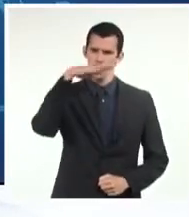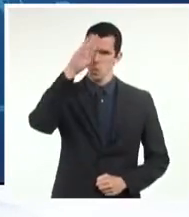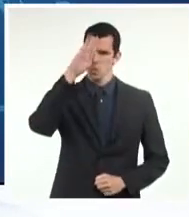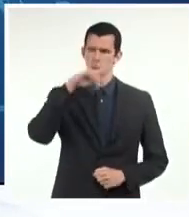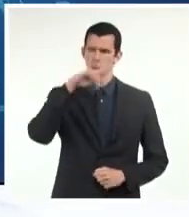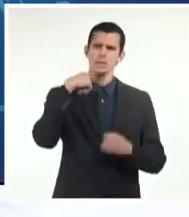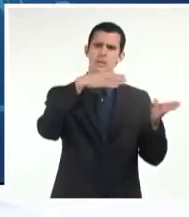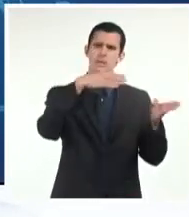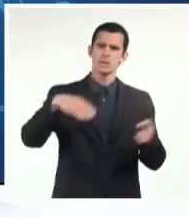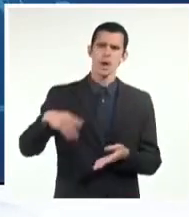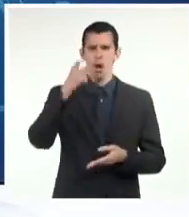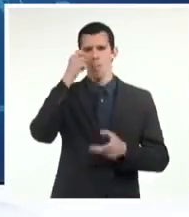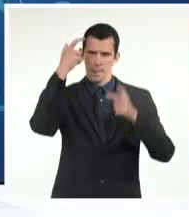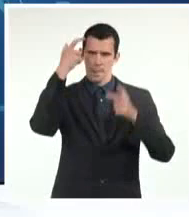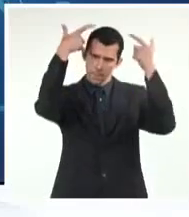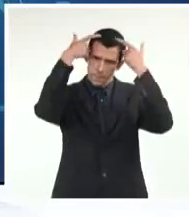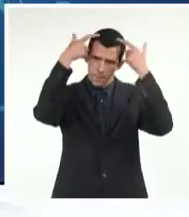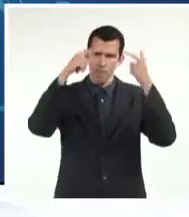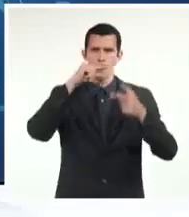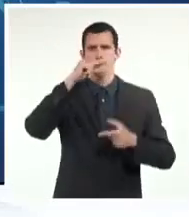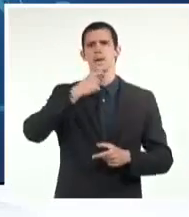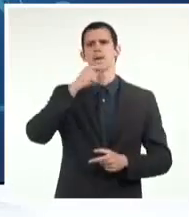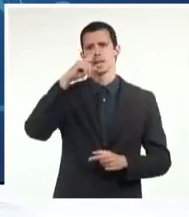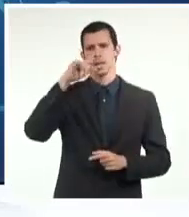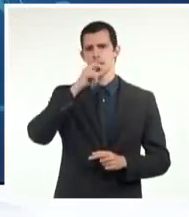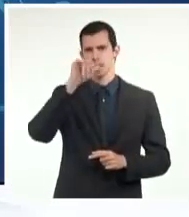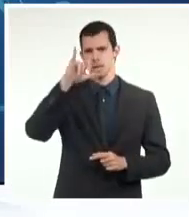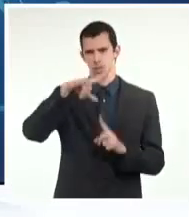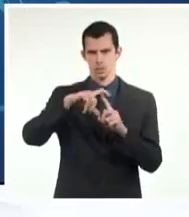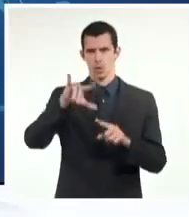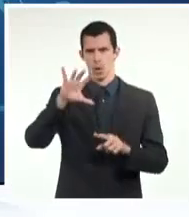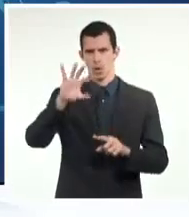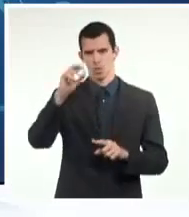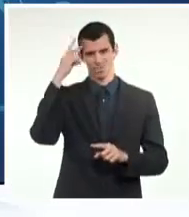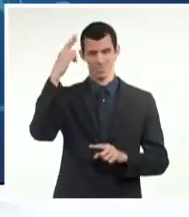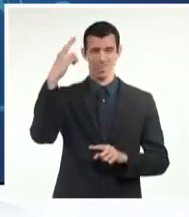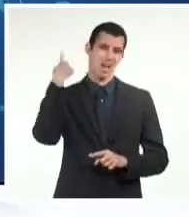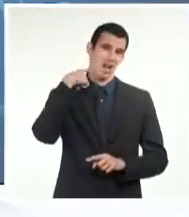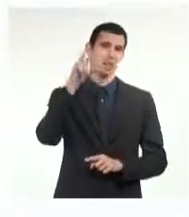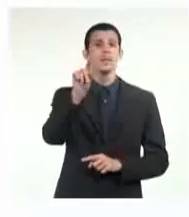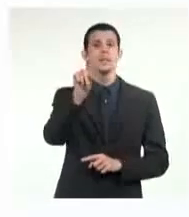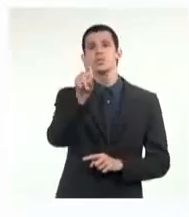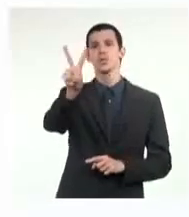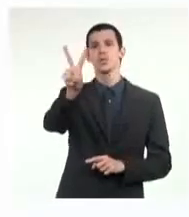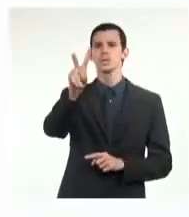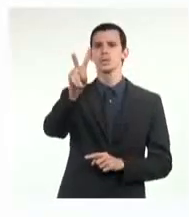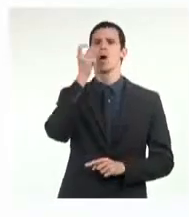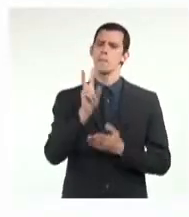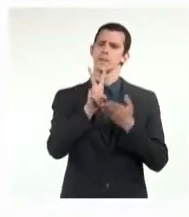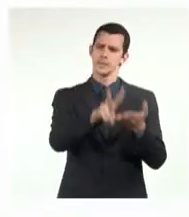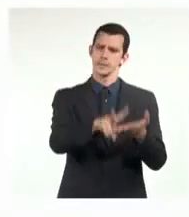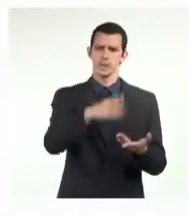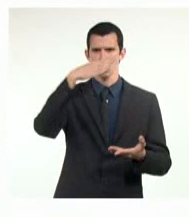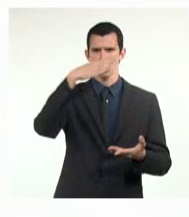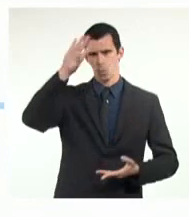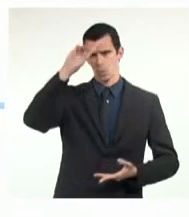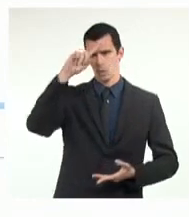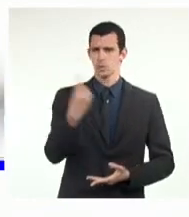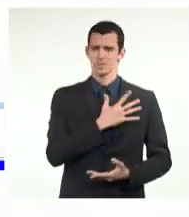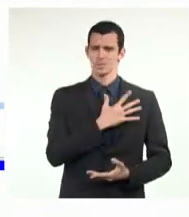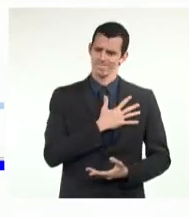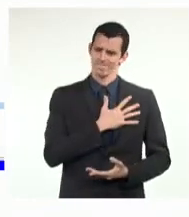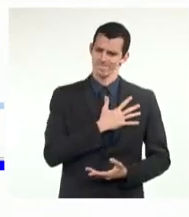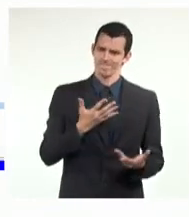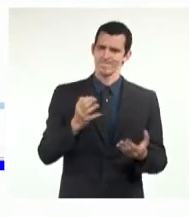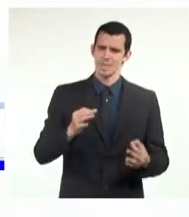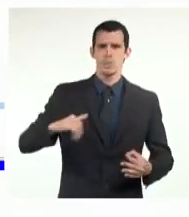sentimientos de respeto y afecto durante su visita pastoral a Cuba en el año 2012. Por tal motivo, el presidente de la República decretó duelo